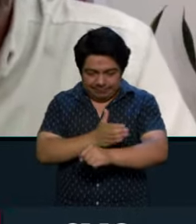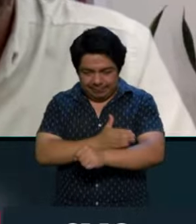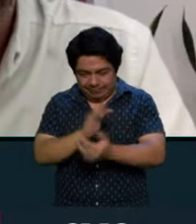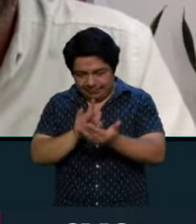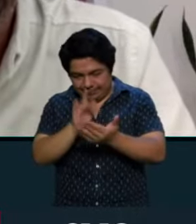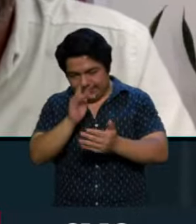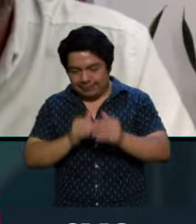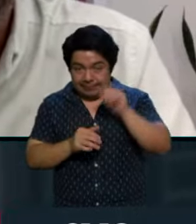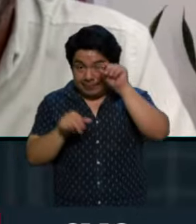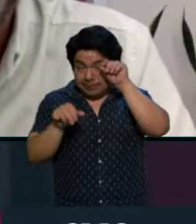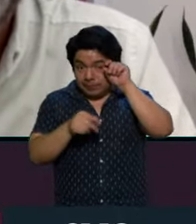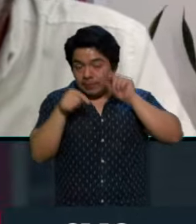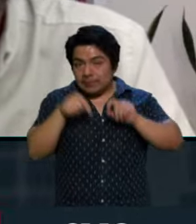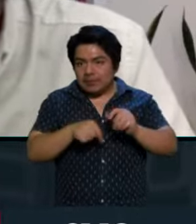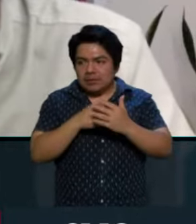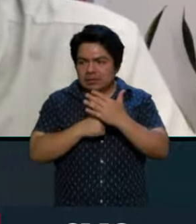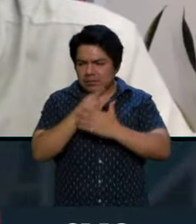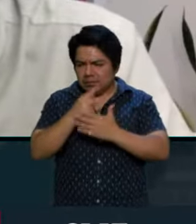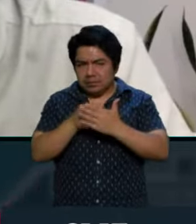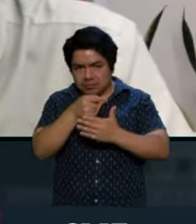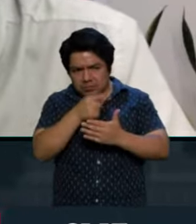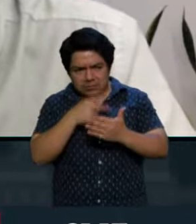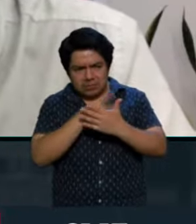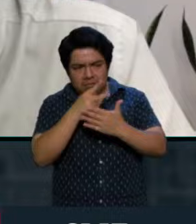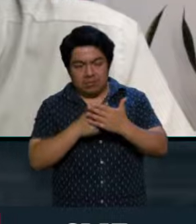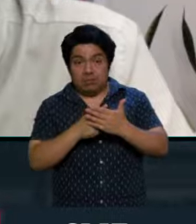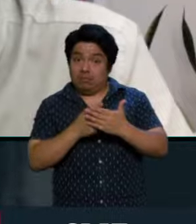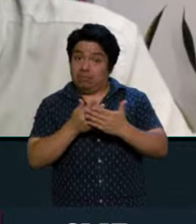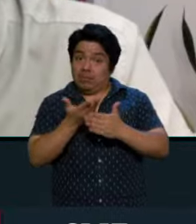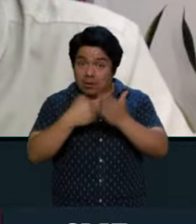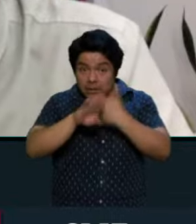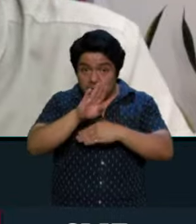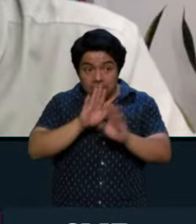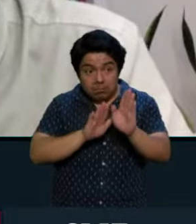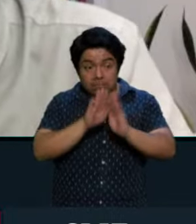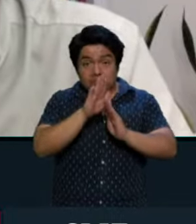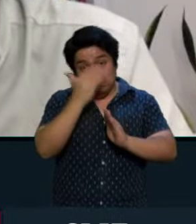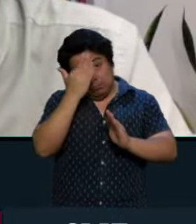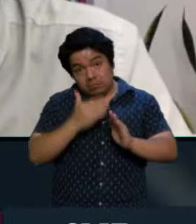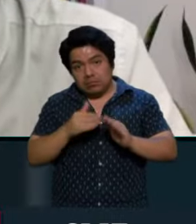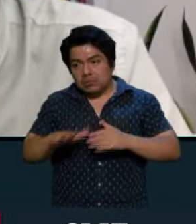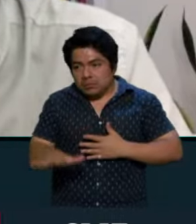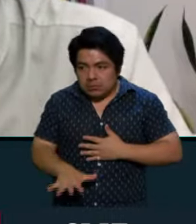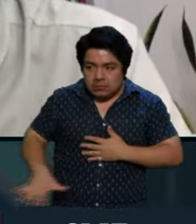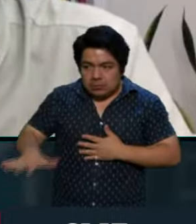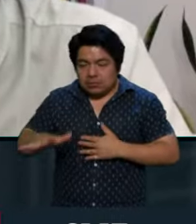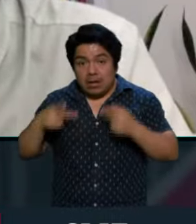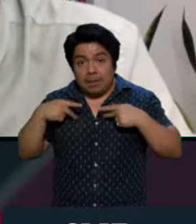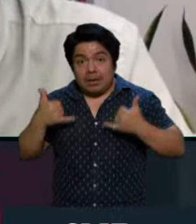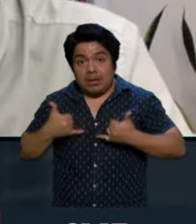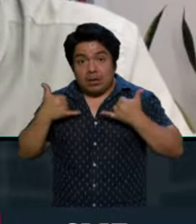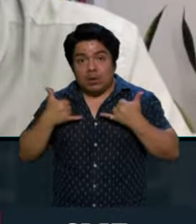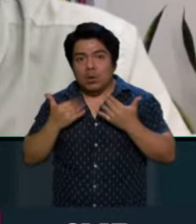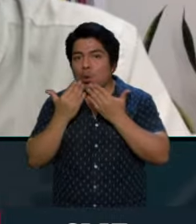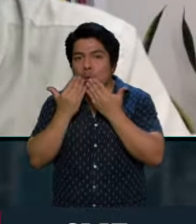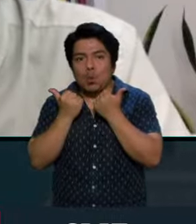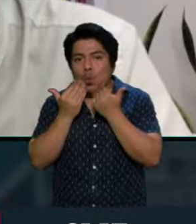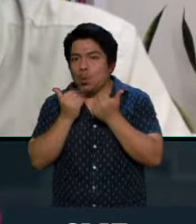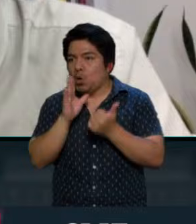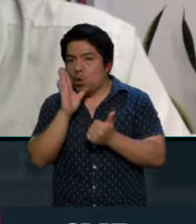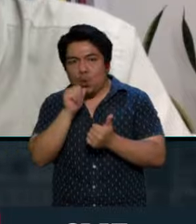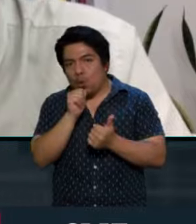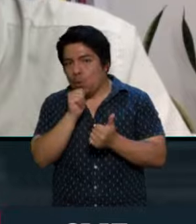este programa me parece que es un avance en materia de vivienda para un sector de la población que generalmente no puede acceder a